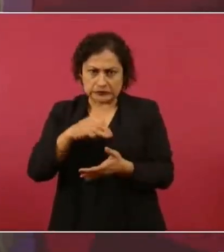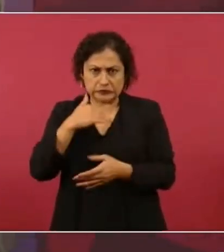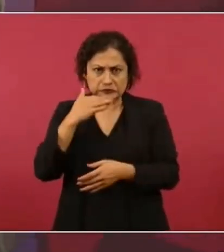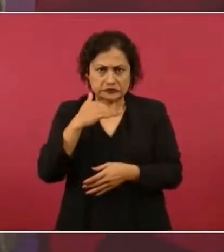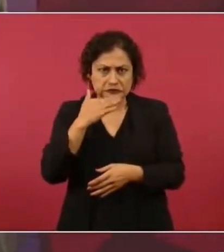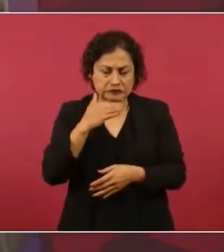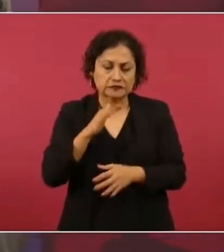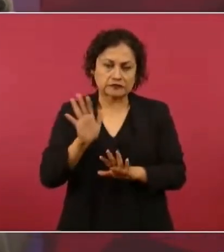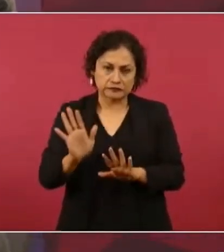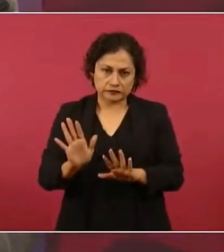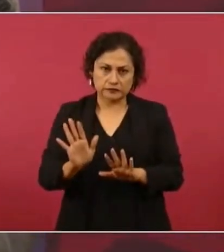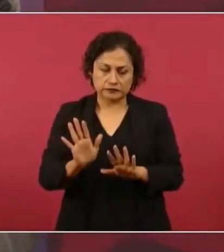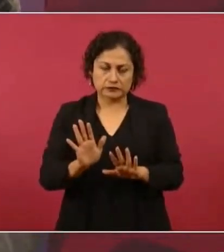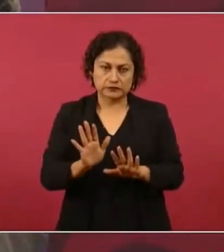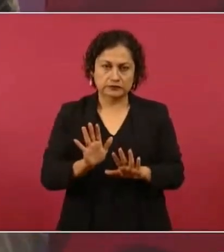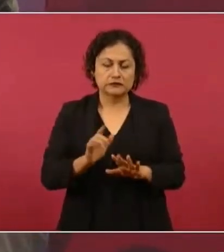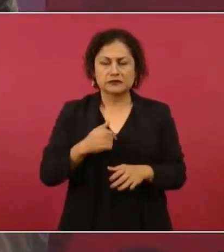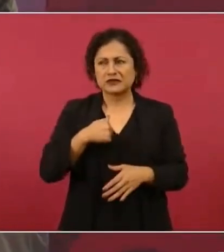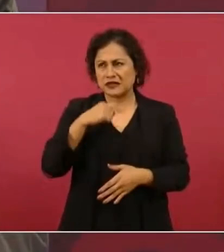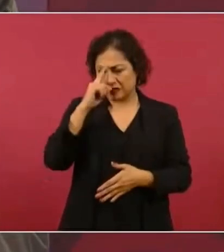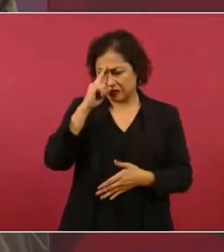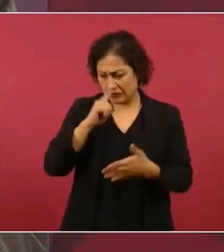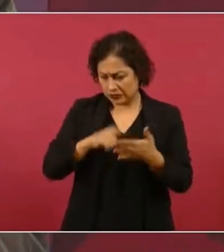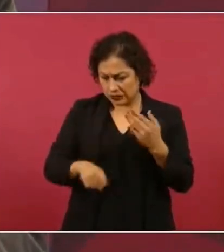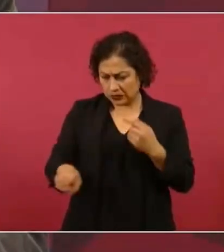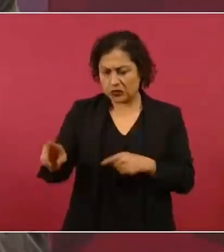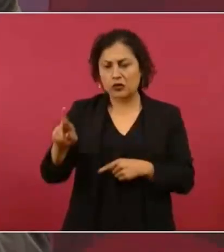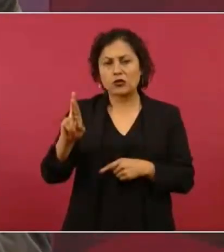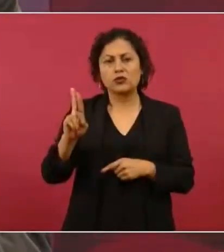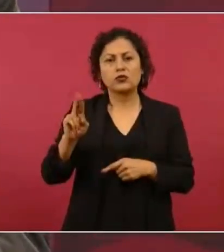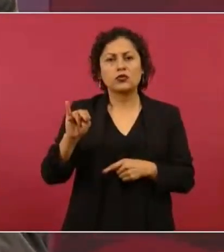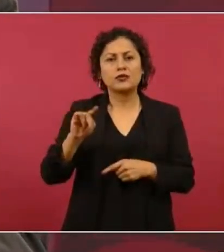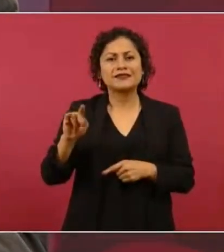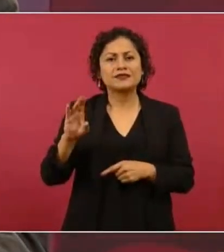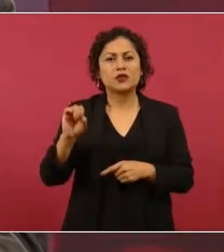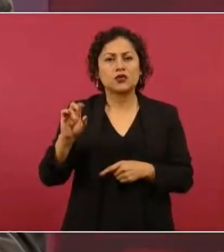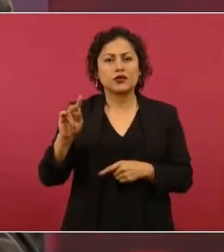Yo creo que Adolfo Ruiz Cortines y Adolfo López Mateos